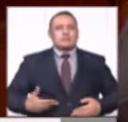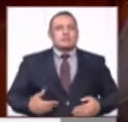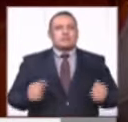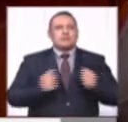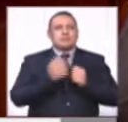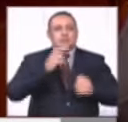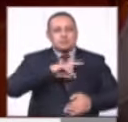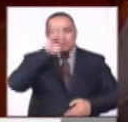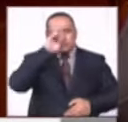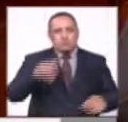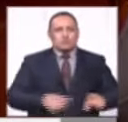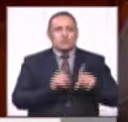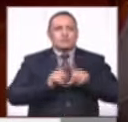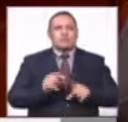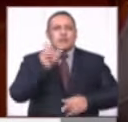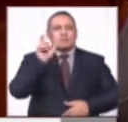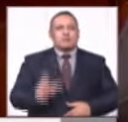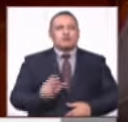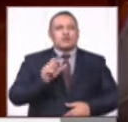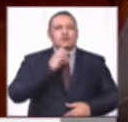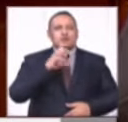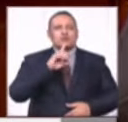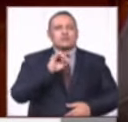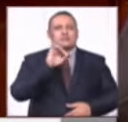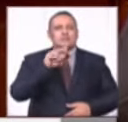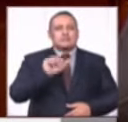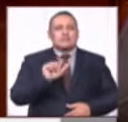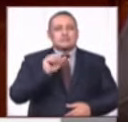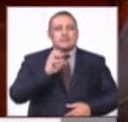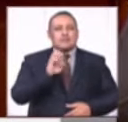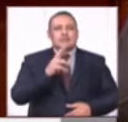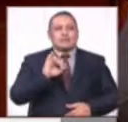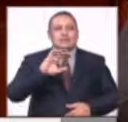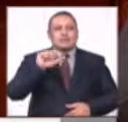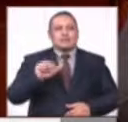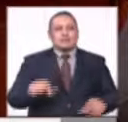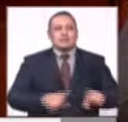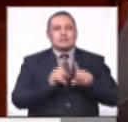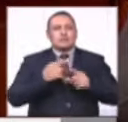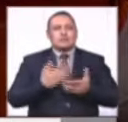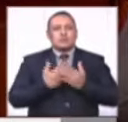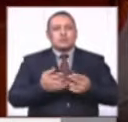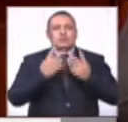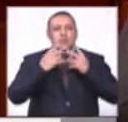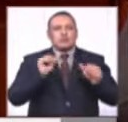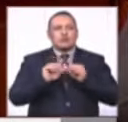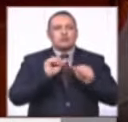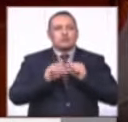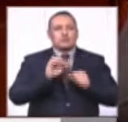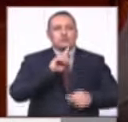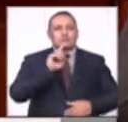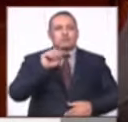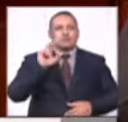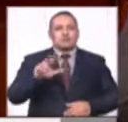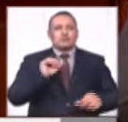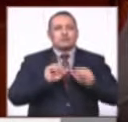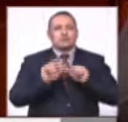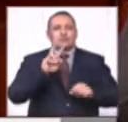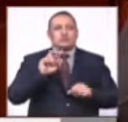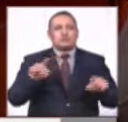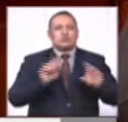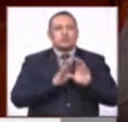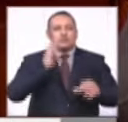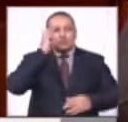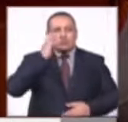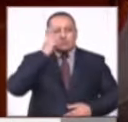de la República en la persona de doña Dina Ercilia Boluarte Segarra, en aplicación del artículo 113, numeral 2, de